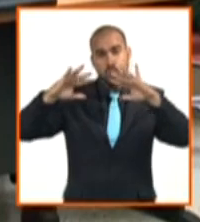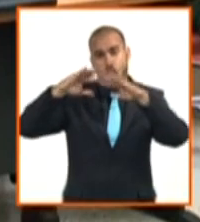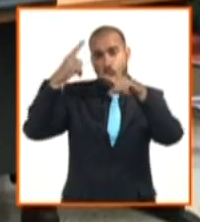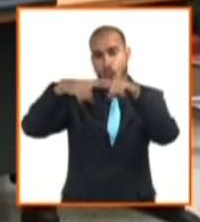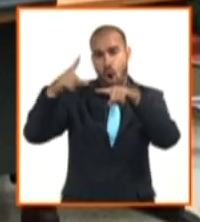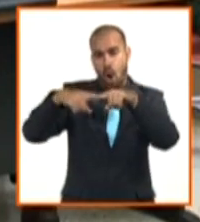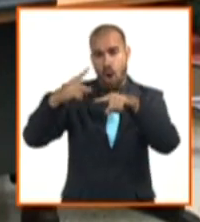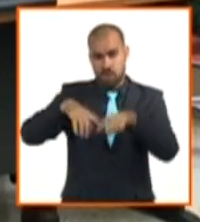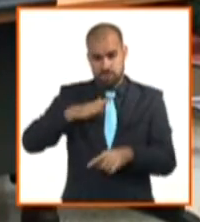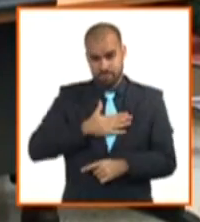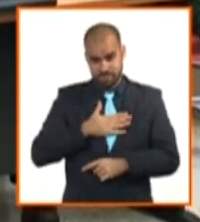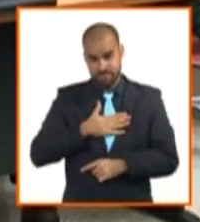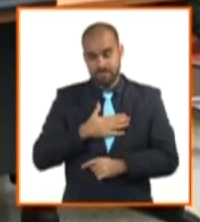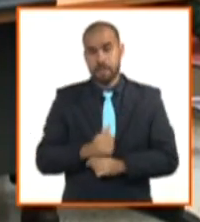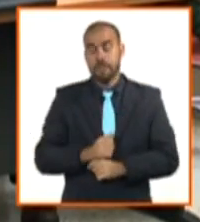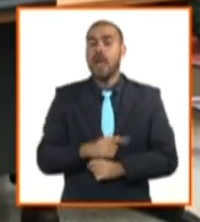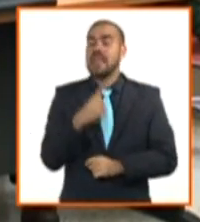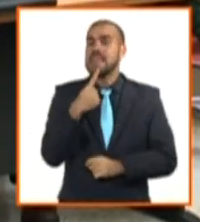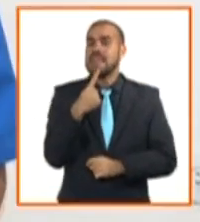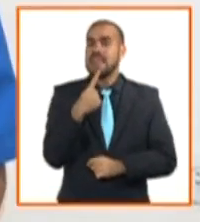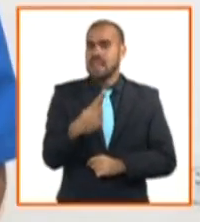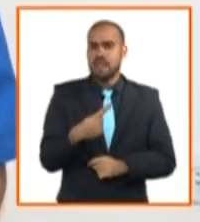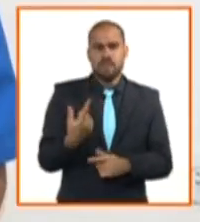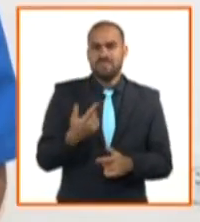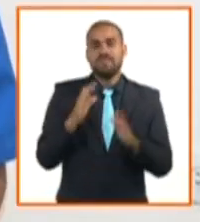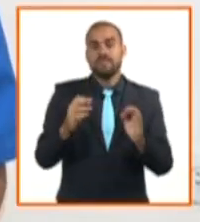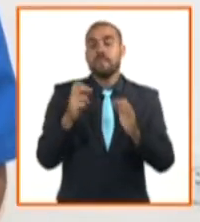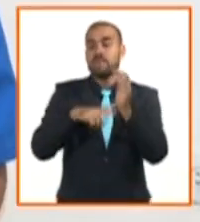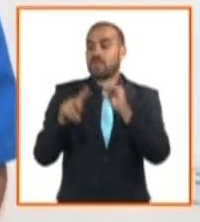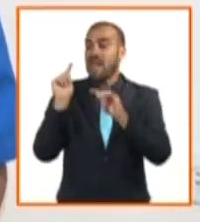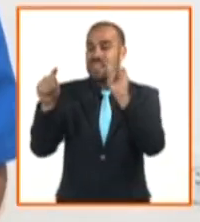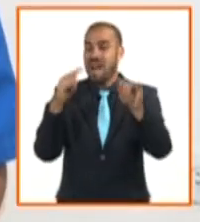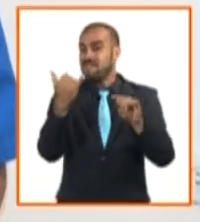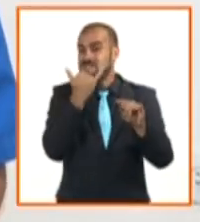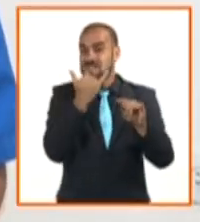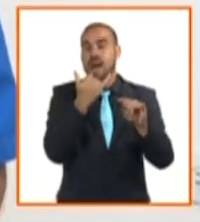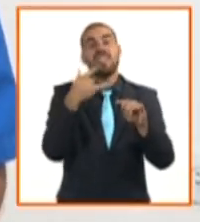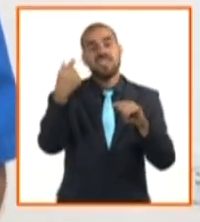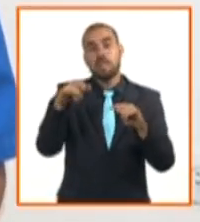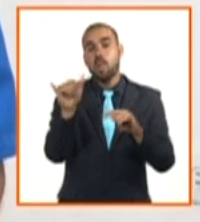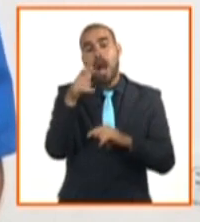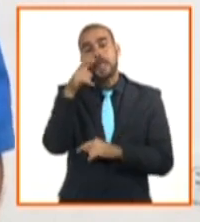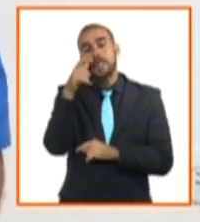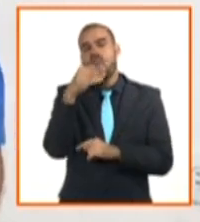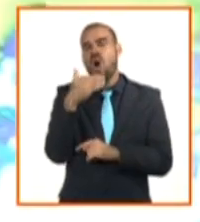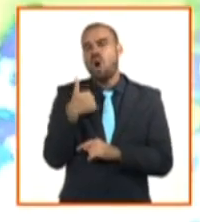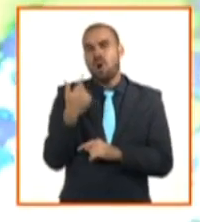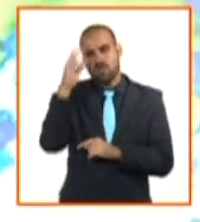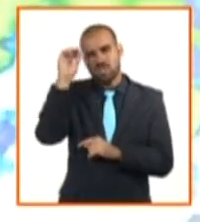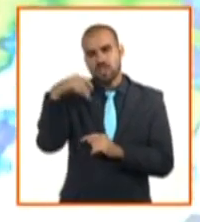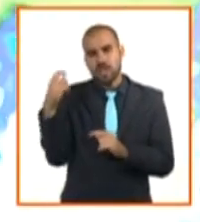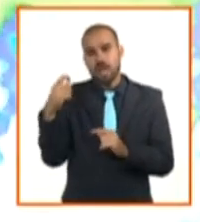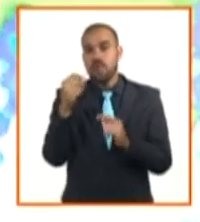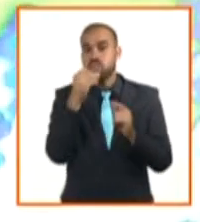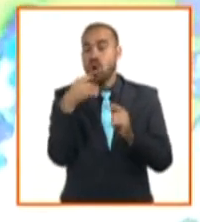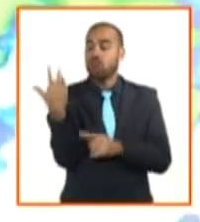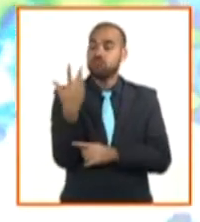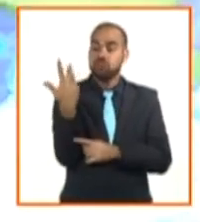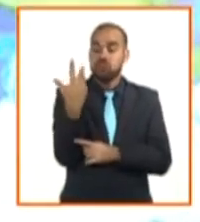a las autoridades los territorios afectados a permanecer vigilantes ante la evolución de este fenómeno hidrometeorológico